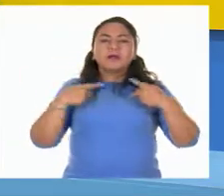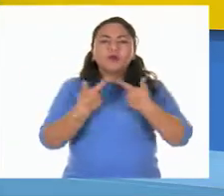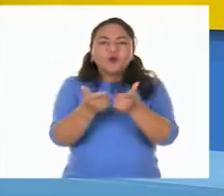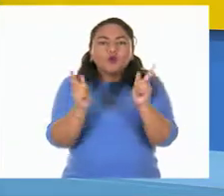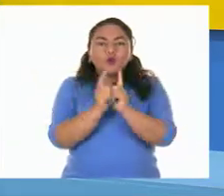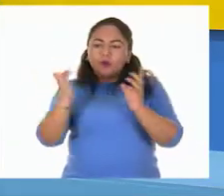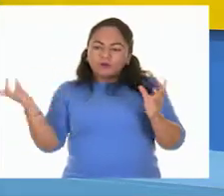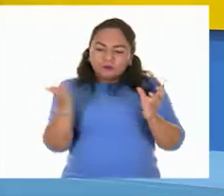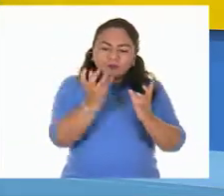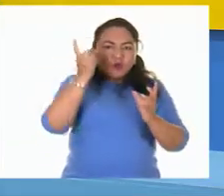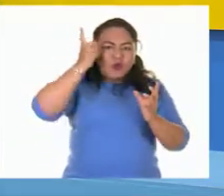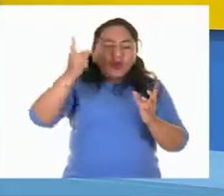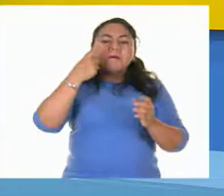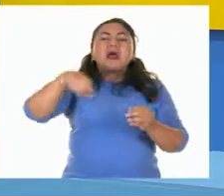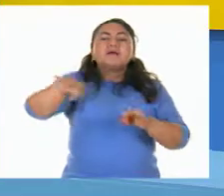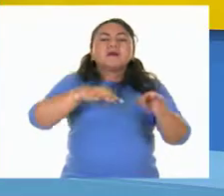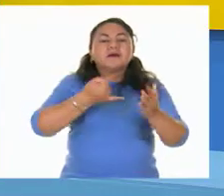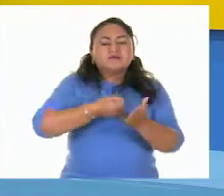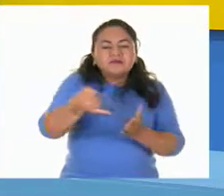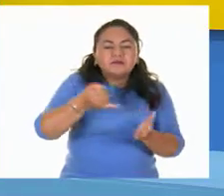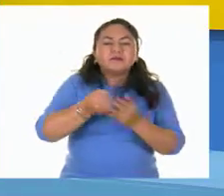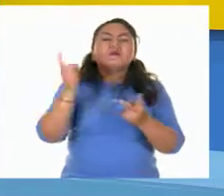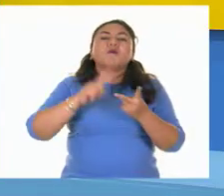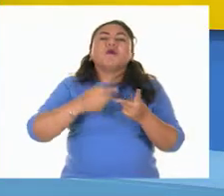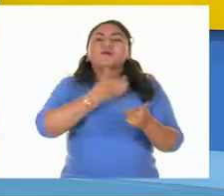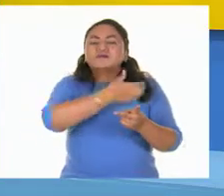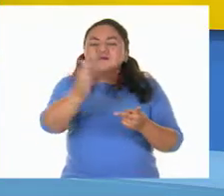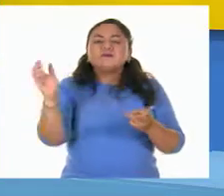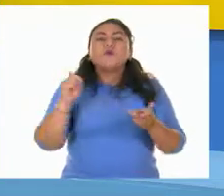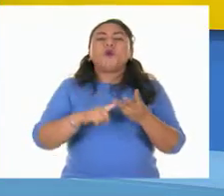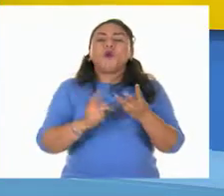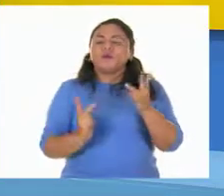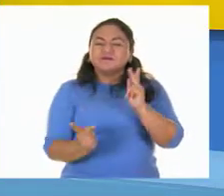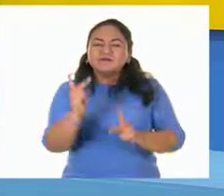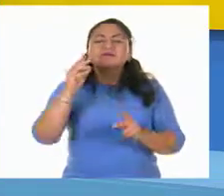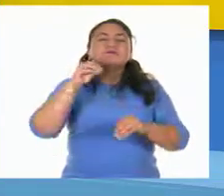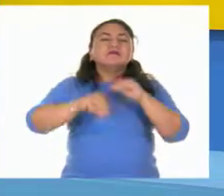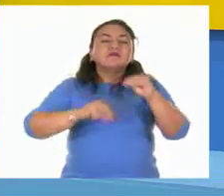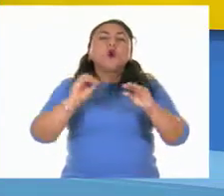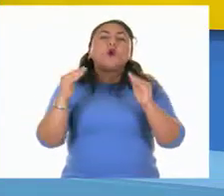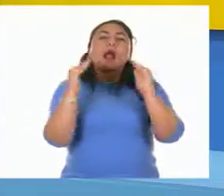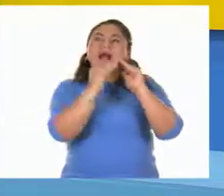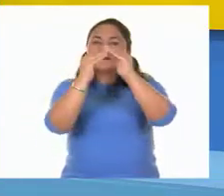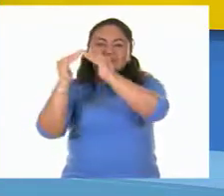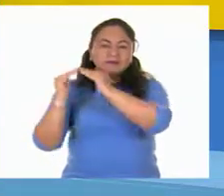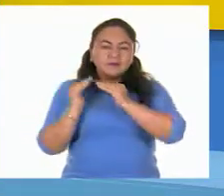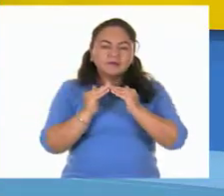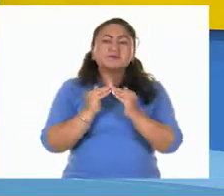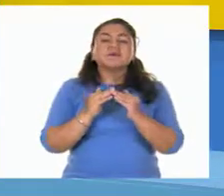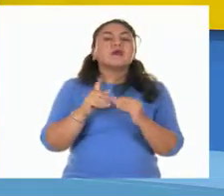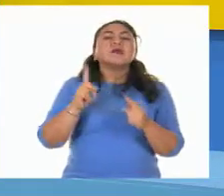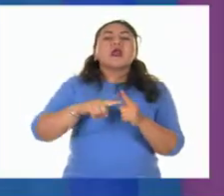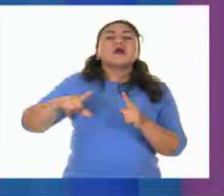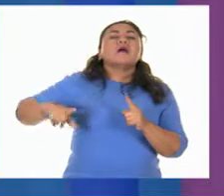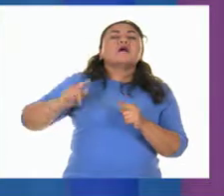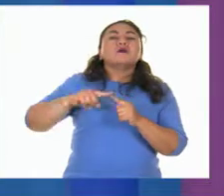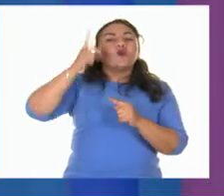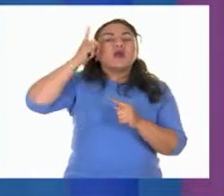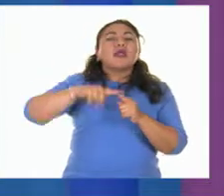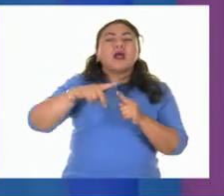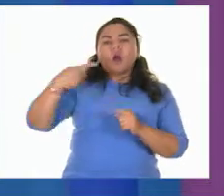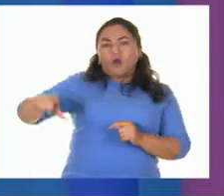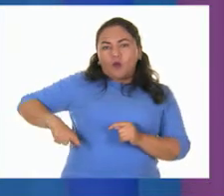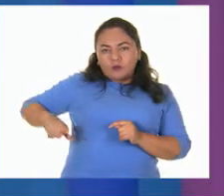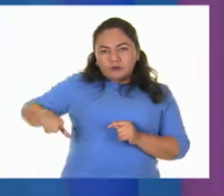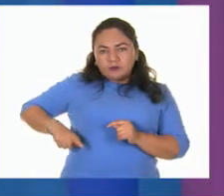que realizan actividades agrícolas, ganaderas, forestales o de vivienda y que pertenece al Estado. O sea que